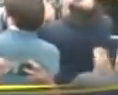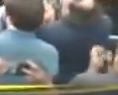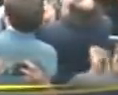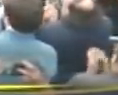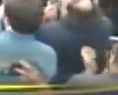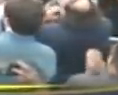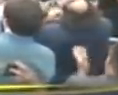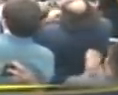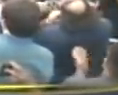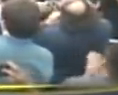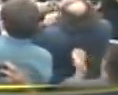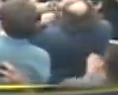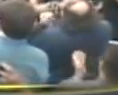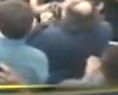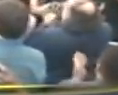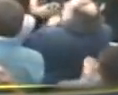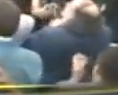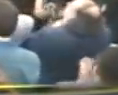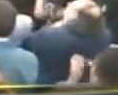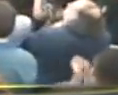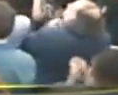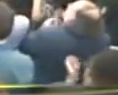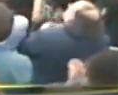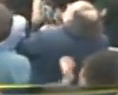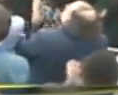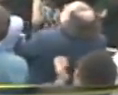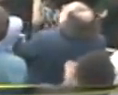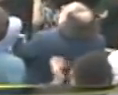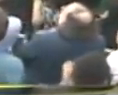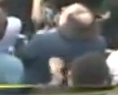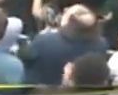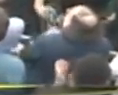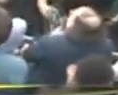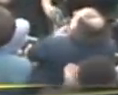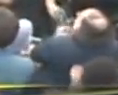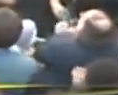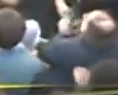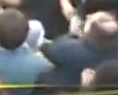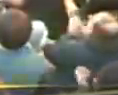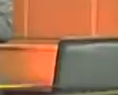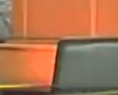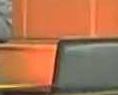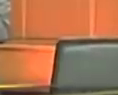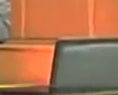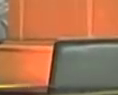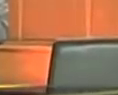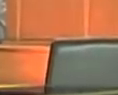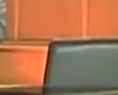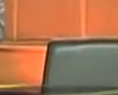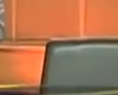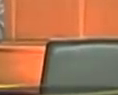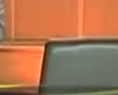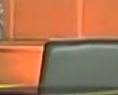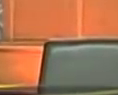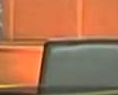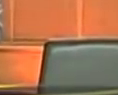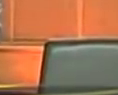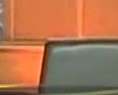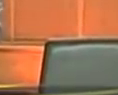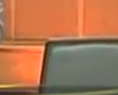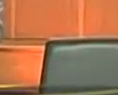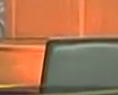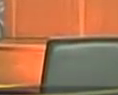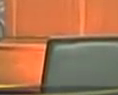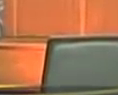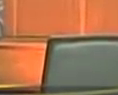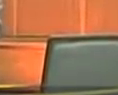Asamblea Nacional, doctora Cilia Flores de Maduro, y que está acompañada por invitados nacionales e internacionales.